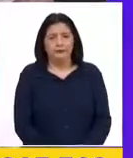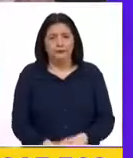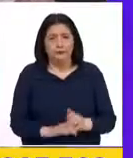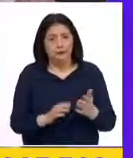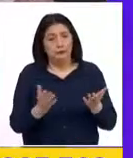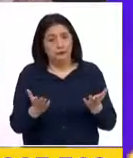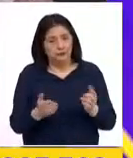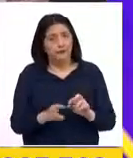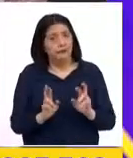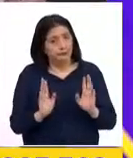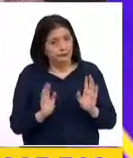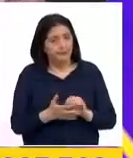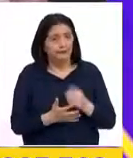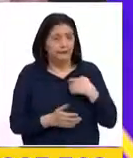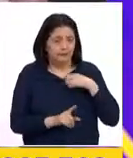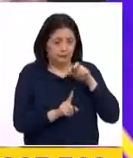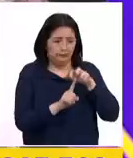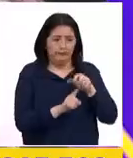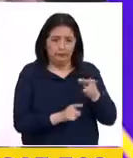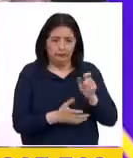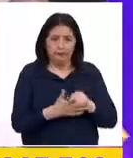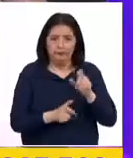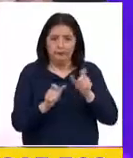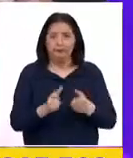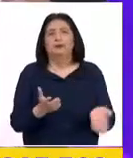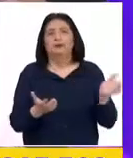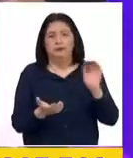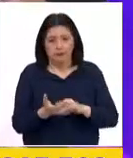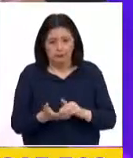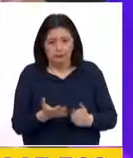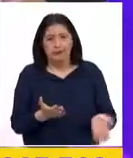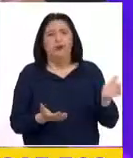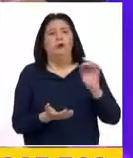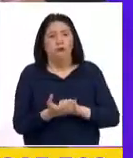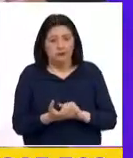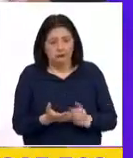Eso sobre todo porque lo que vemos es que son personas que reiteradamente han